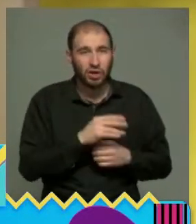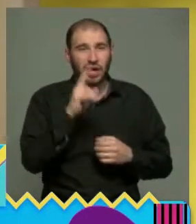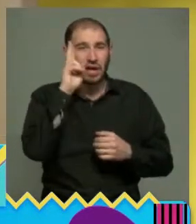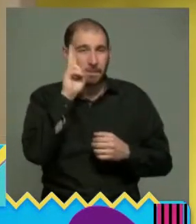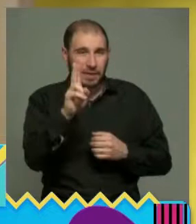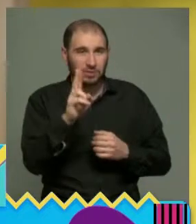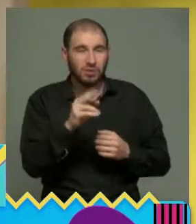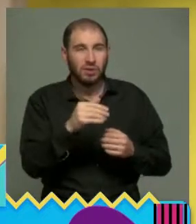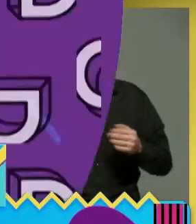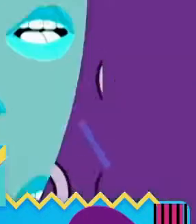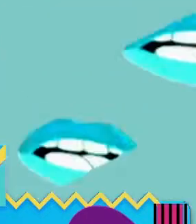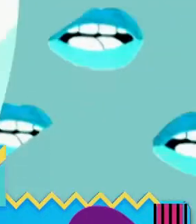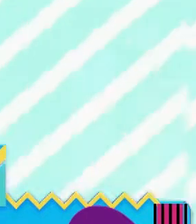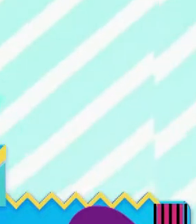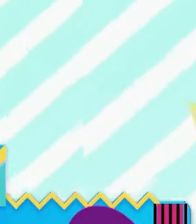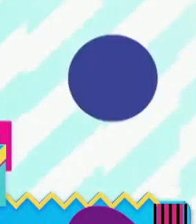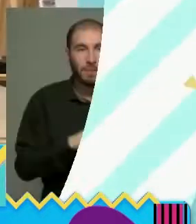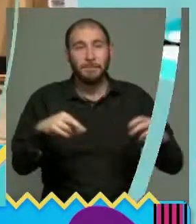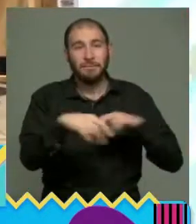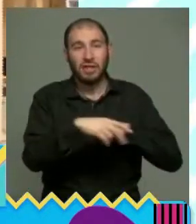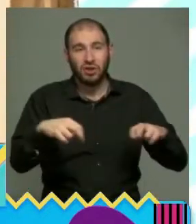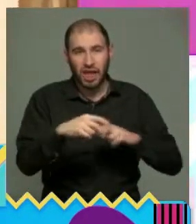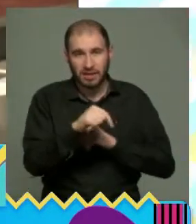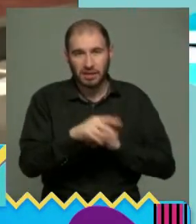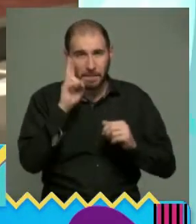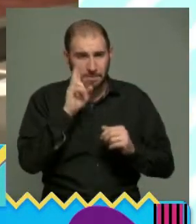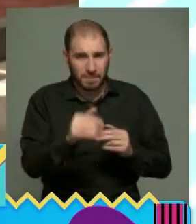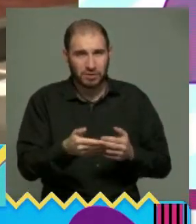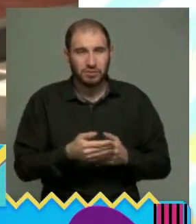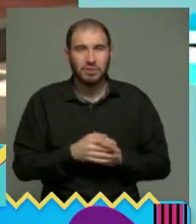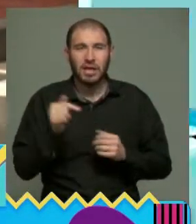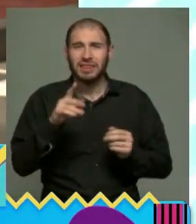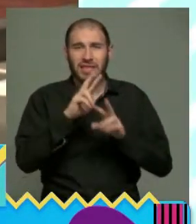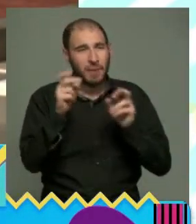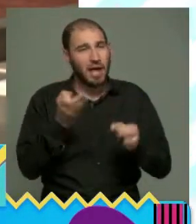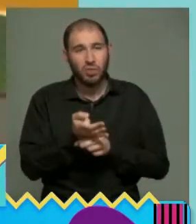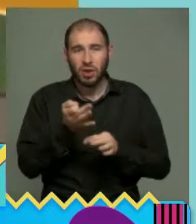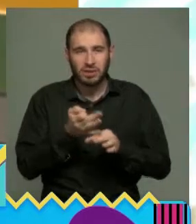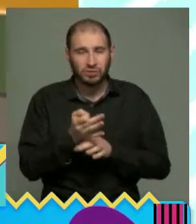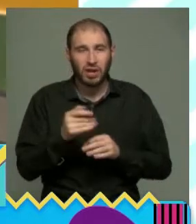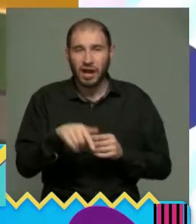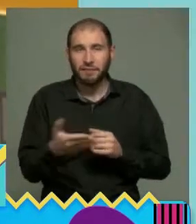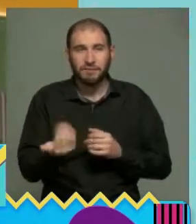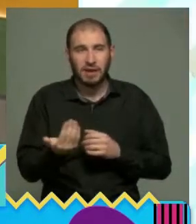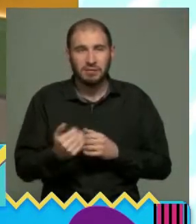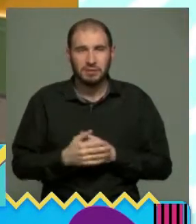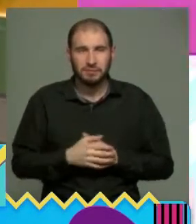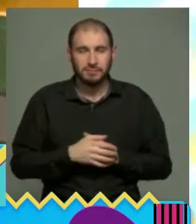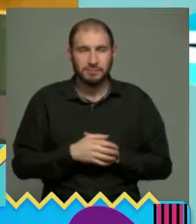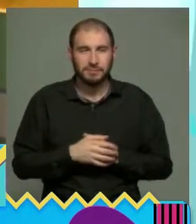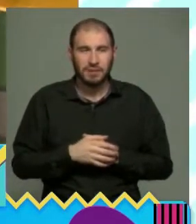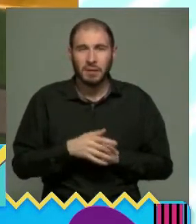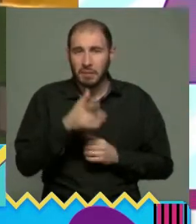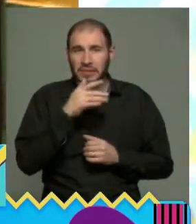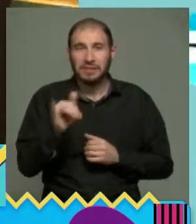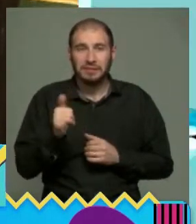respetar los pasos cebra, como dicen allá, la senda peatonal. Evidentemente hay una cuestión de educación que es lo que está faltando, ¿no? Yo creo